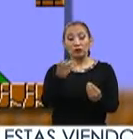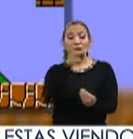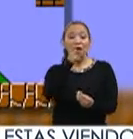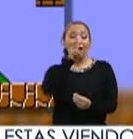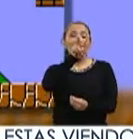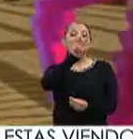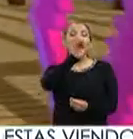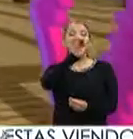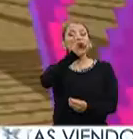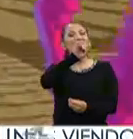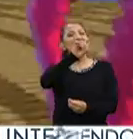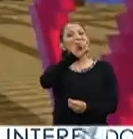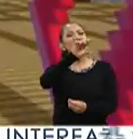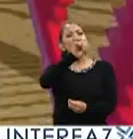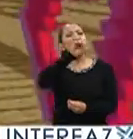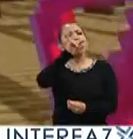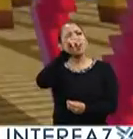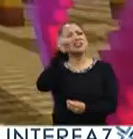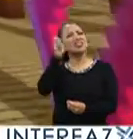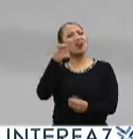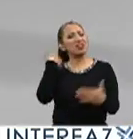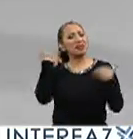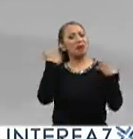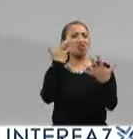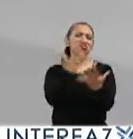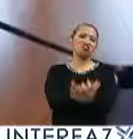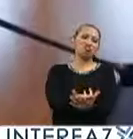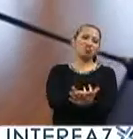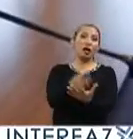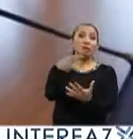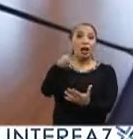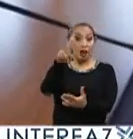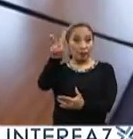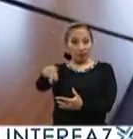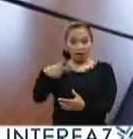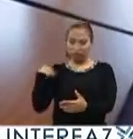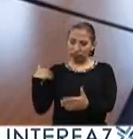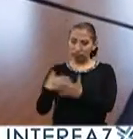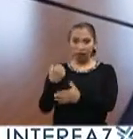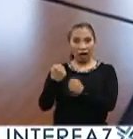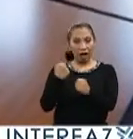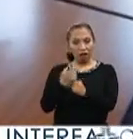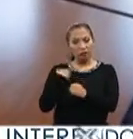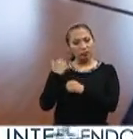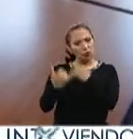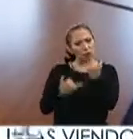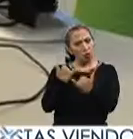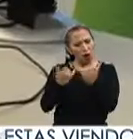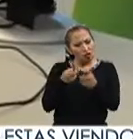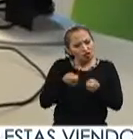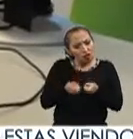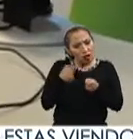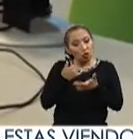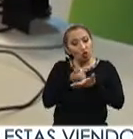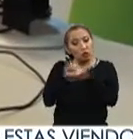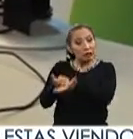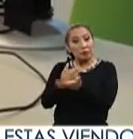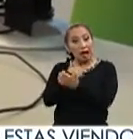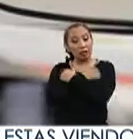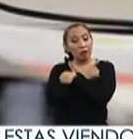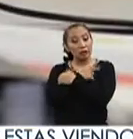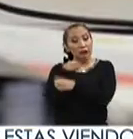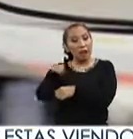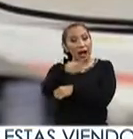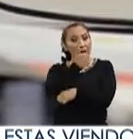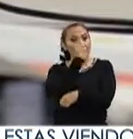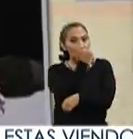palabra videojuego puede ser sinónimo de pasatiempo, diversión y ocio. Sin embargo, en los últimos años los videojuegos se utilizan como herramienta educativa que